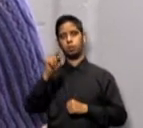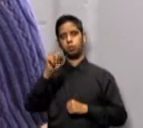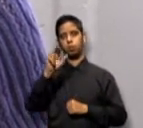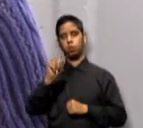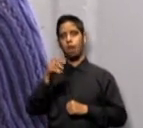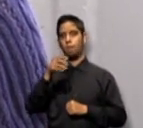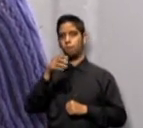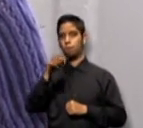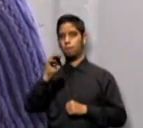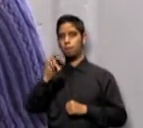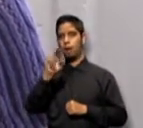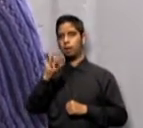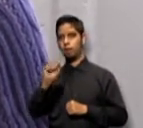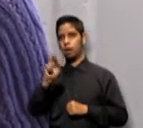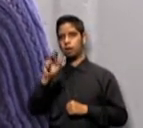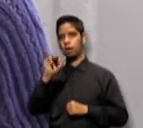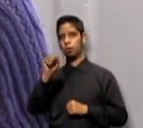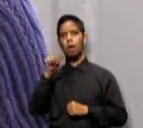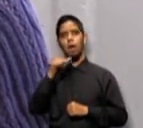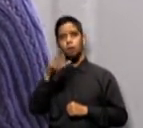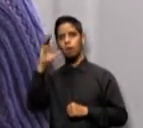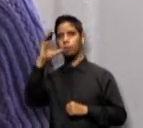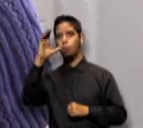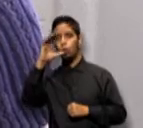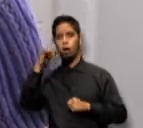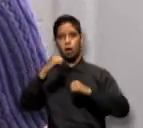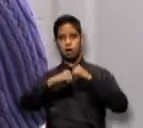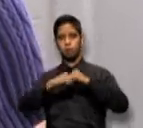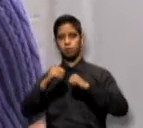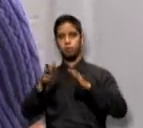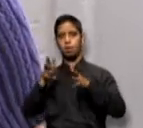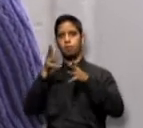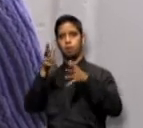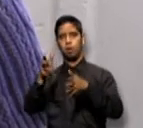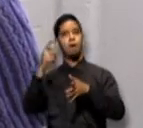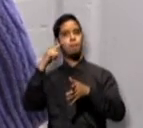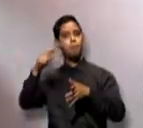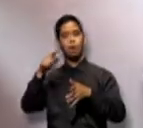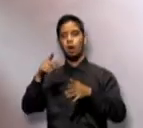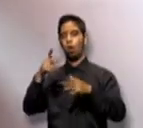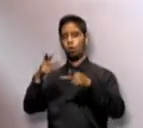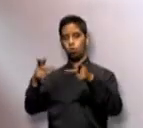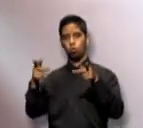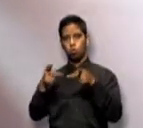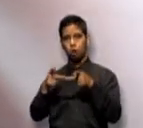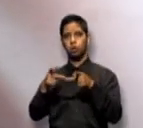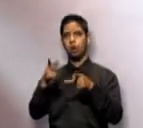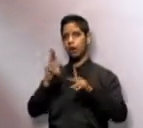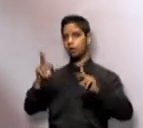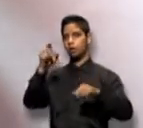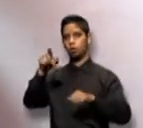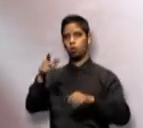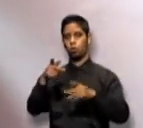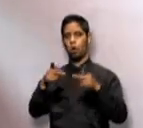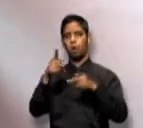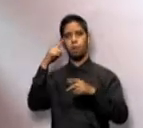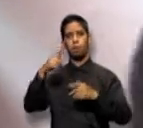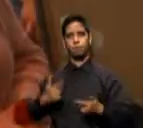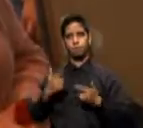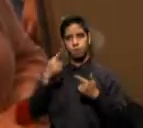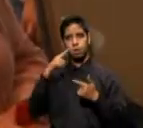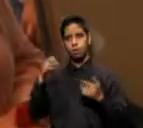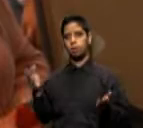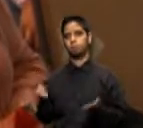necesita conseguir algún edificio abandonado para convertirlo en casa de quienes necesiten un espacio para vivir como parte de su transformación de